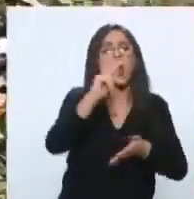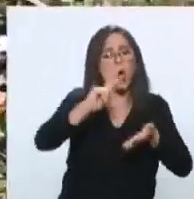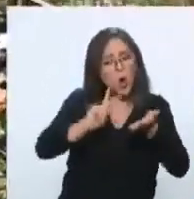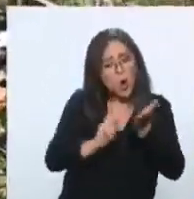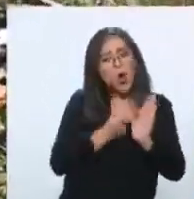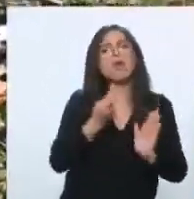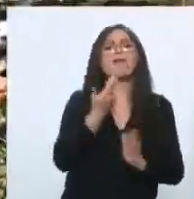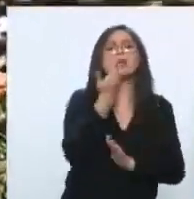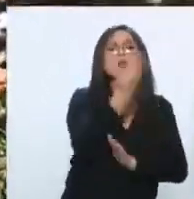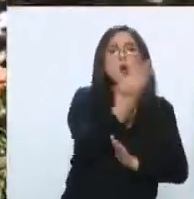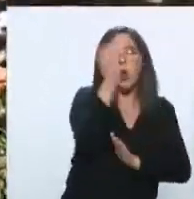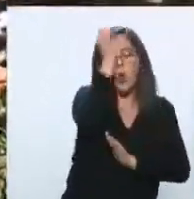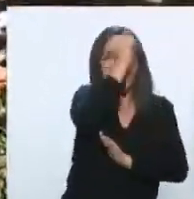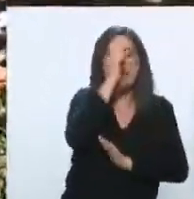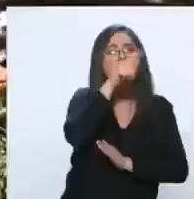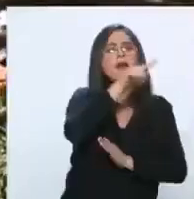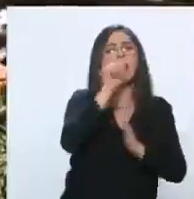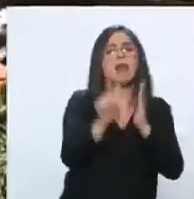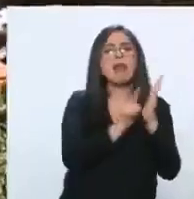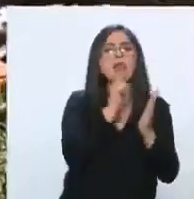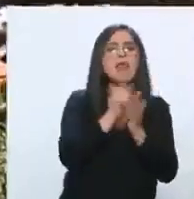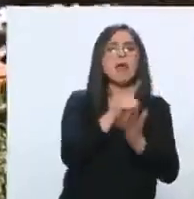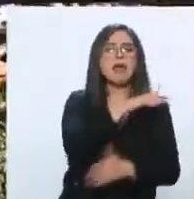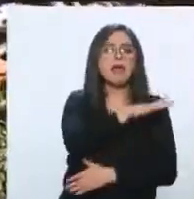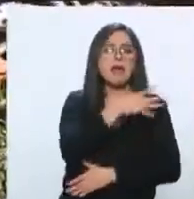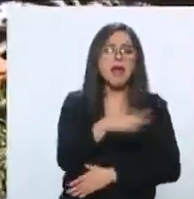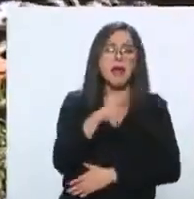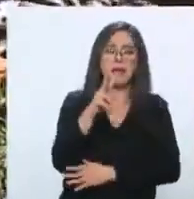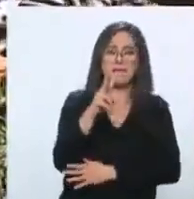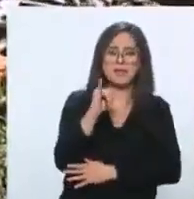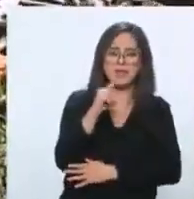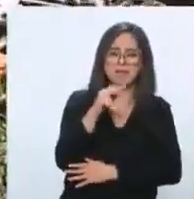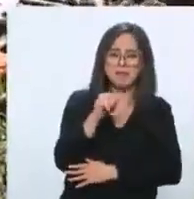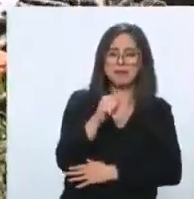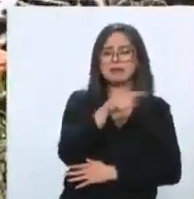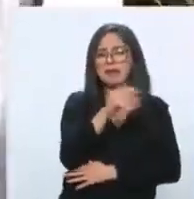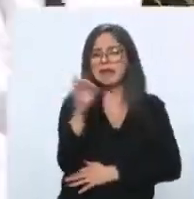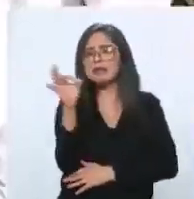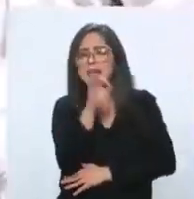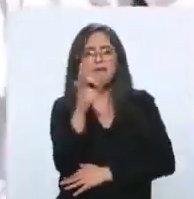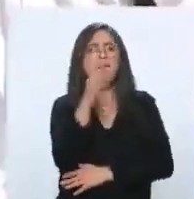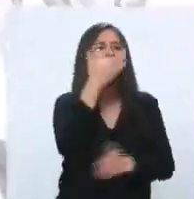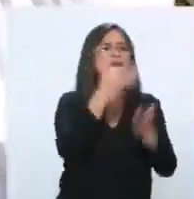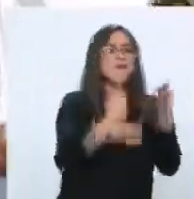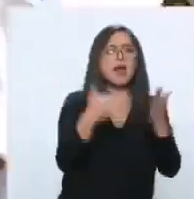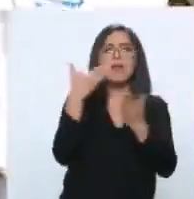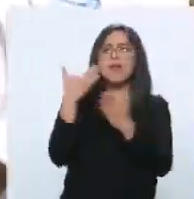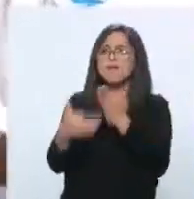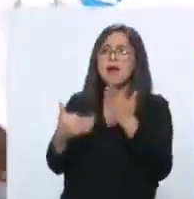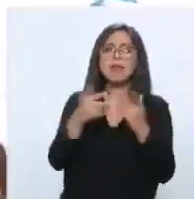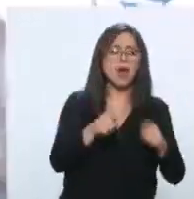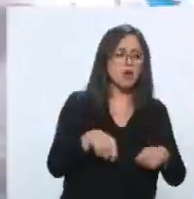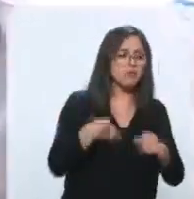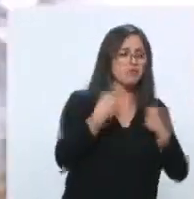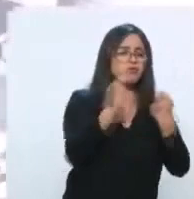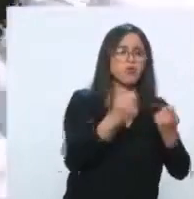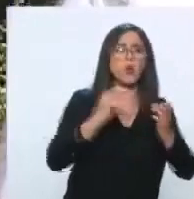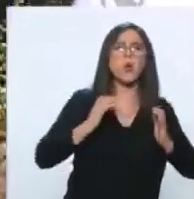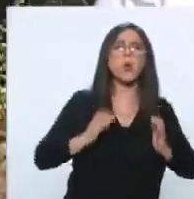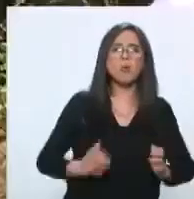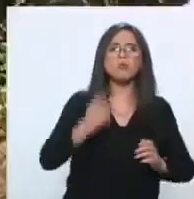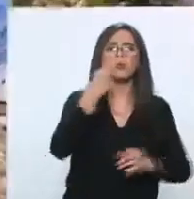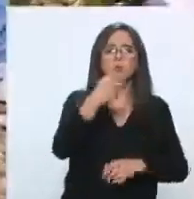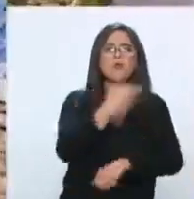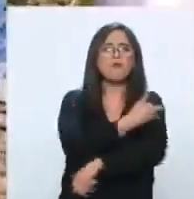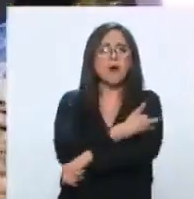derecho de conformidad con la Ley General de Víctimas. Esa puede ser una de las razones por las cuales no han sido entregados a sus familiares, y también hay que